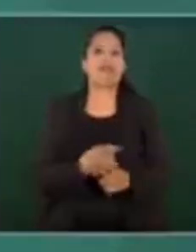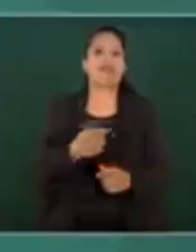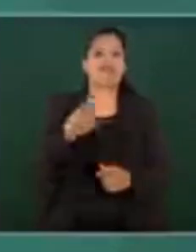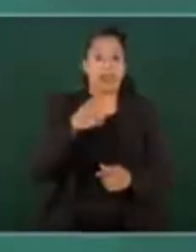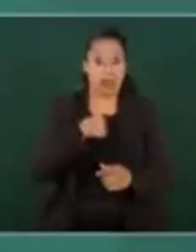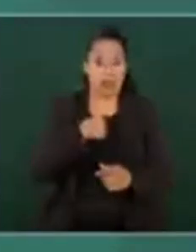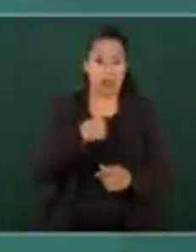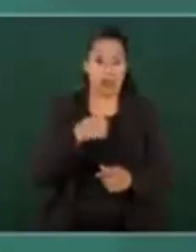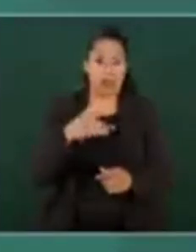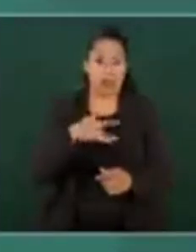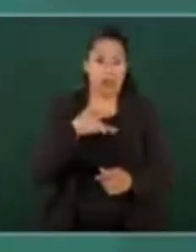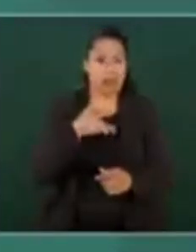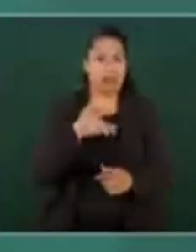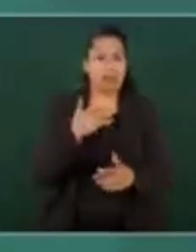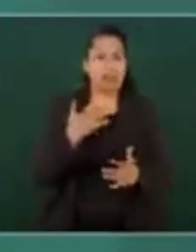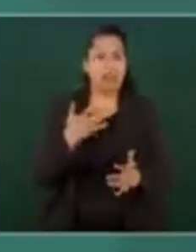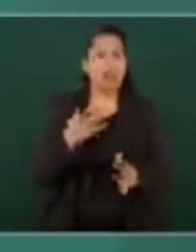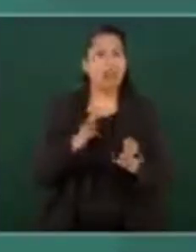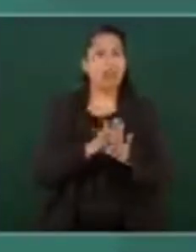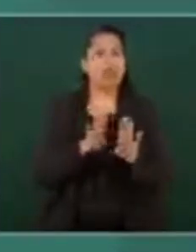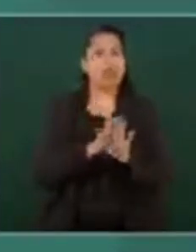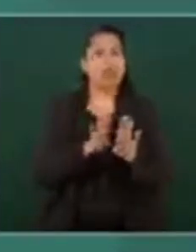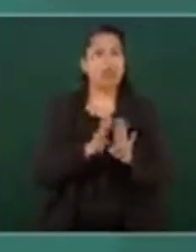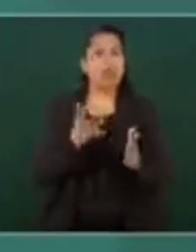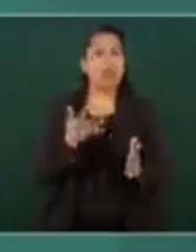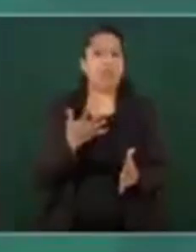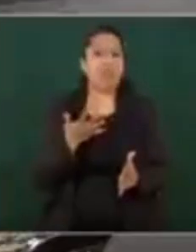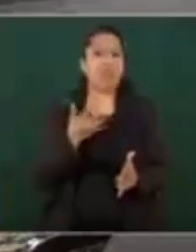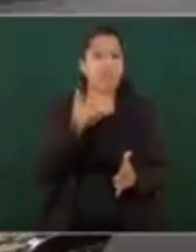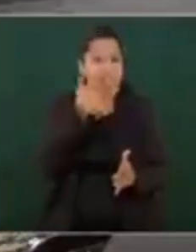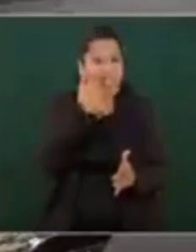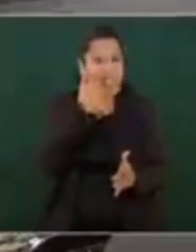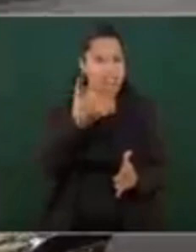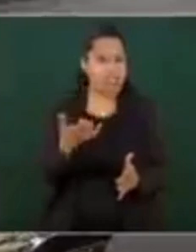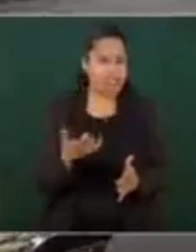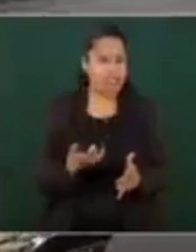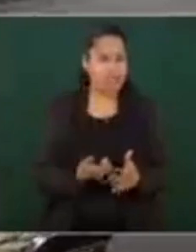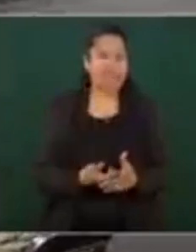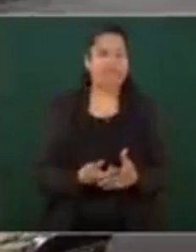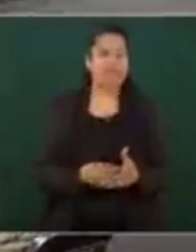anonadado, diría mi paisano Santa María,